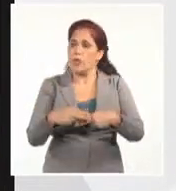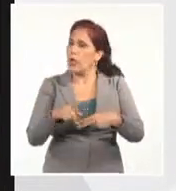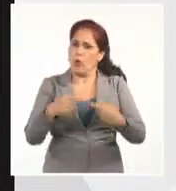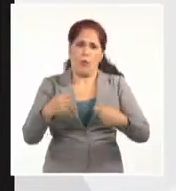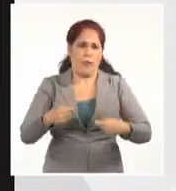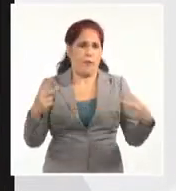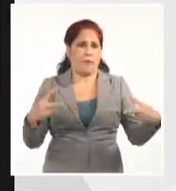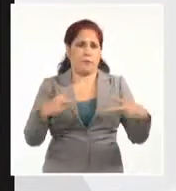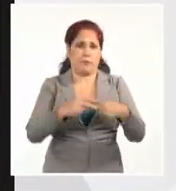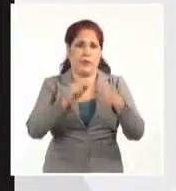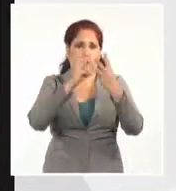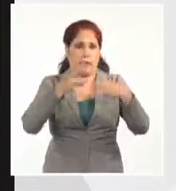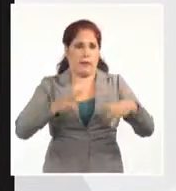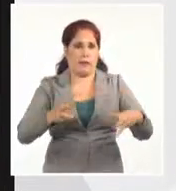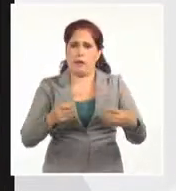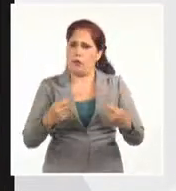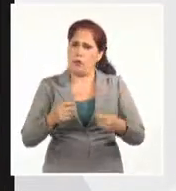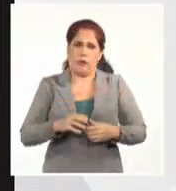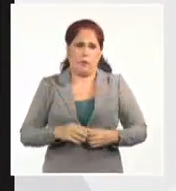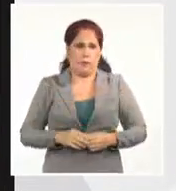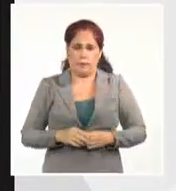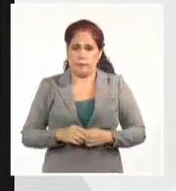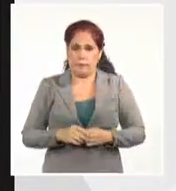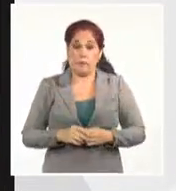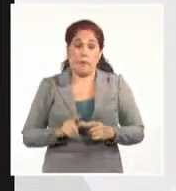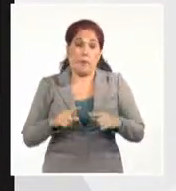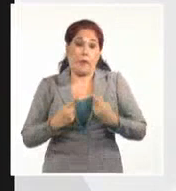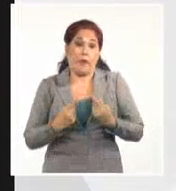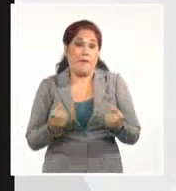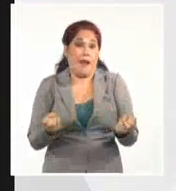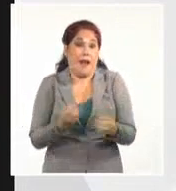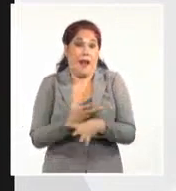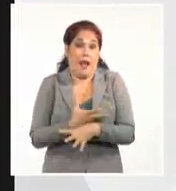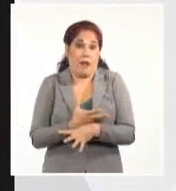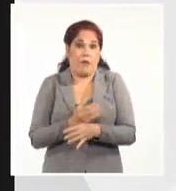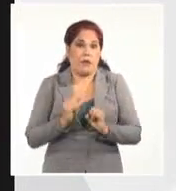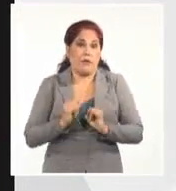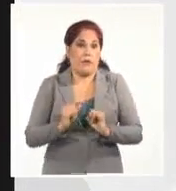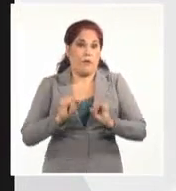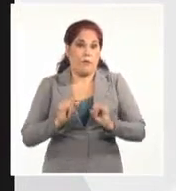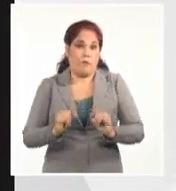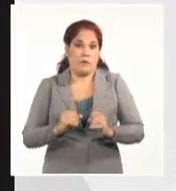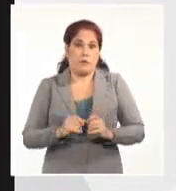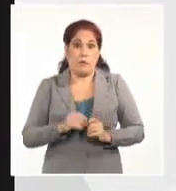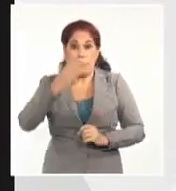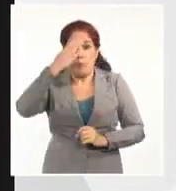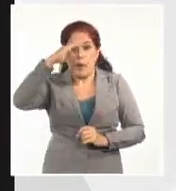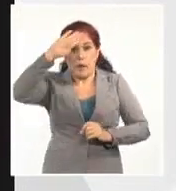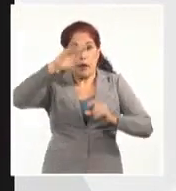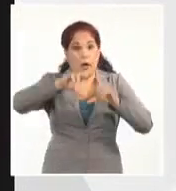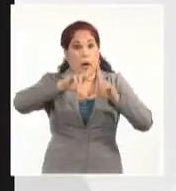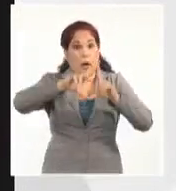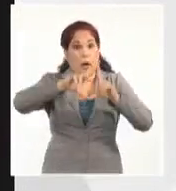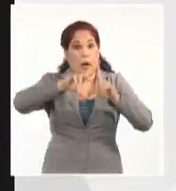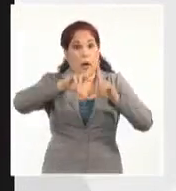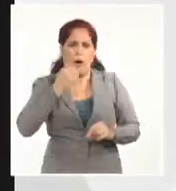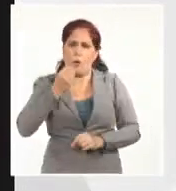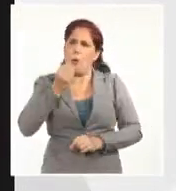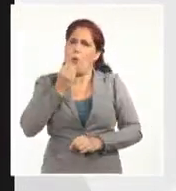existir tampoco cortes de internet, es decir, tiene que haber una transparencia. De hecho, creo que para Cuba es una buena